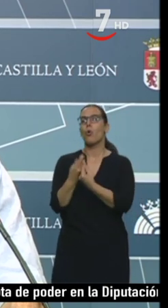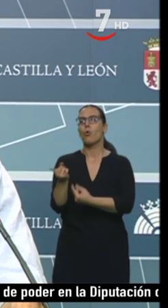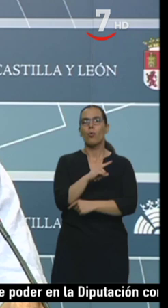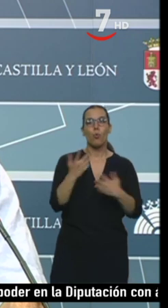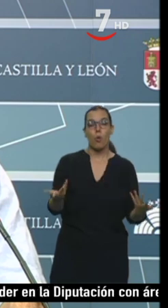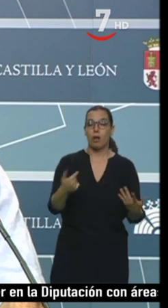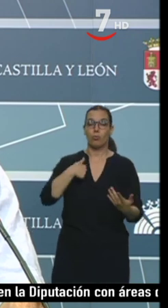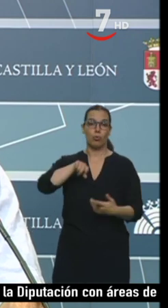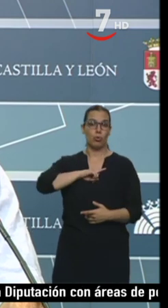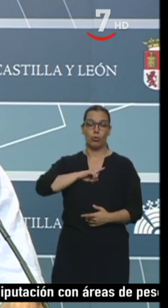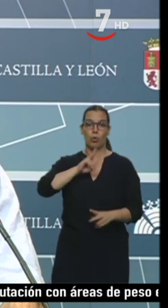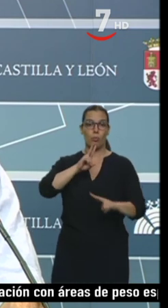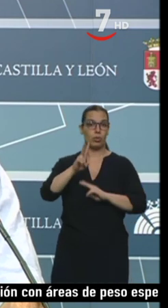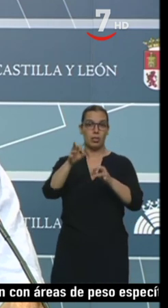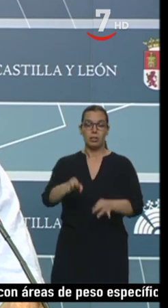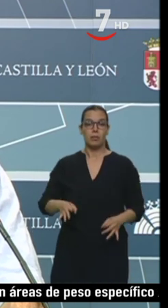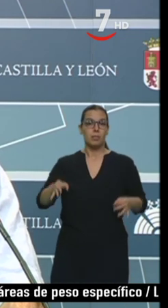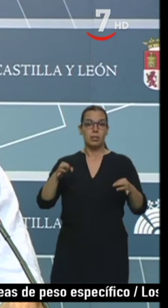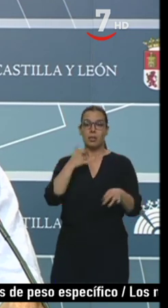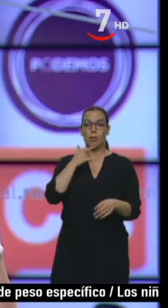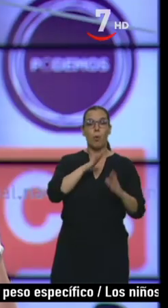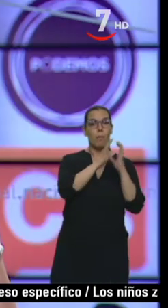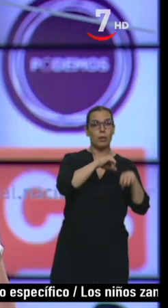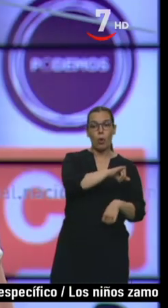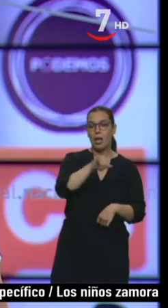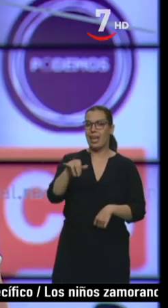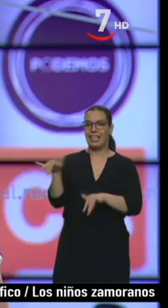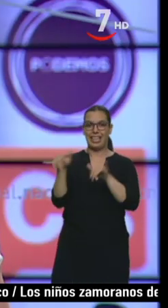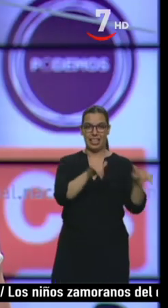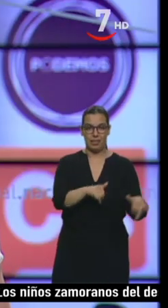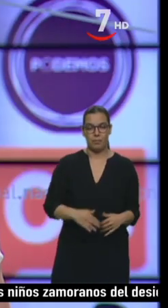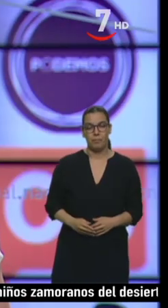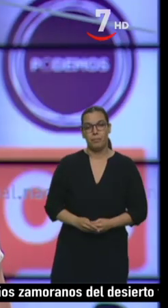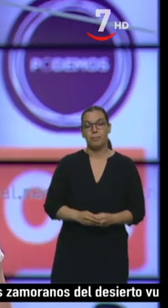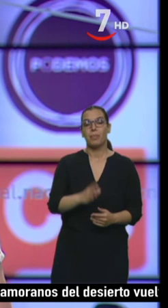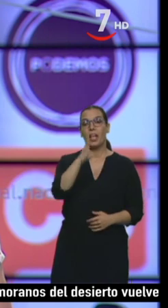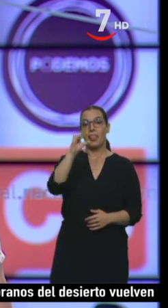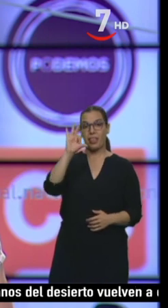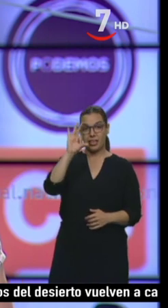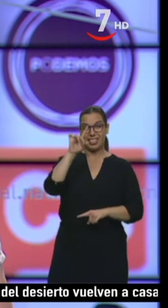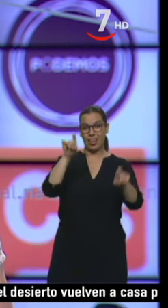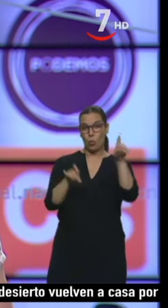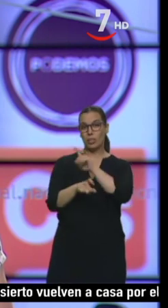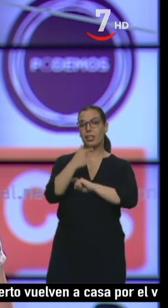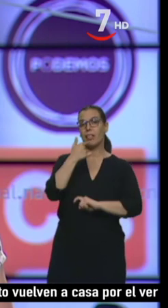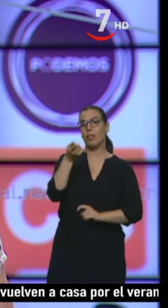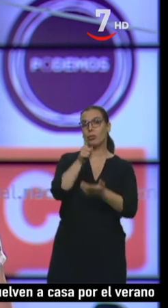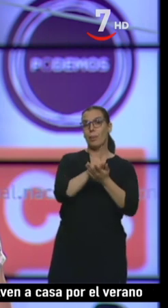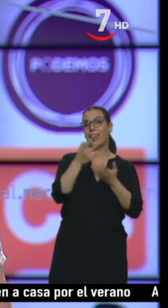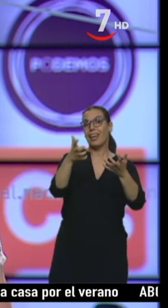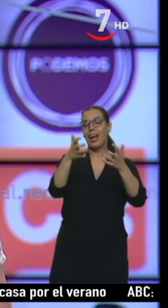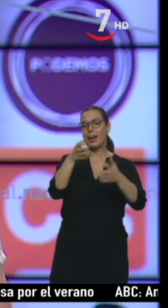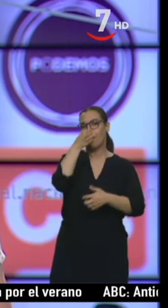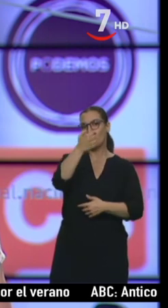Nunca dijimos que había un pacto con un partido o con otro. El CIS vuelve a dar la victoria al PSOE en su último barómetro e